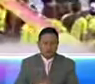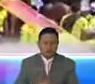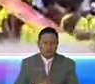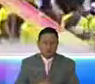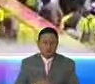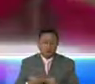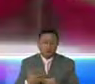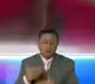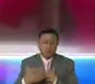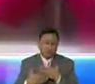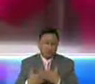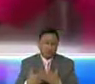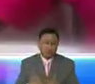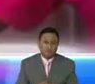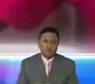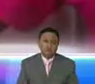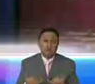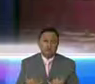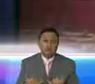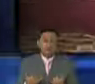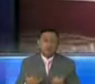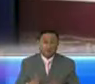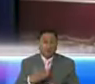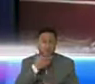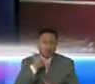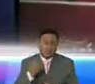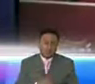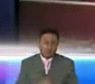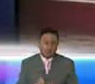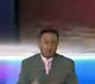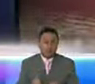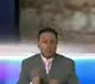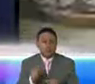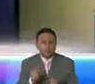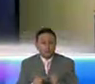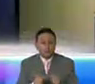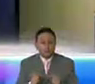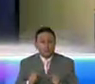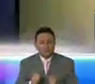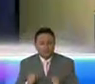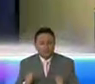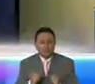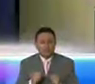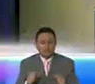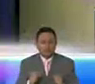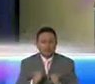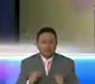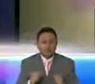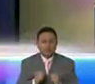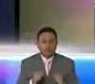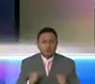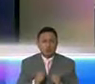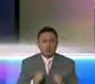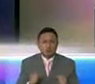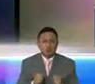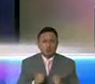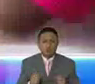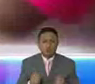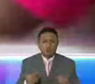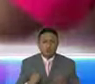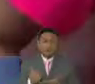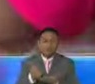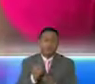de lo posible. Él está ya estable, solamente está en recuperación de física y